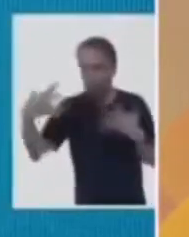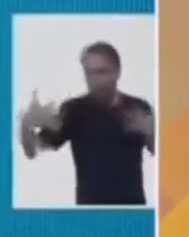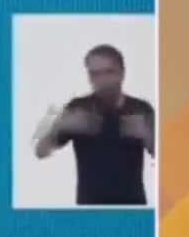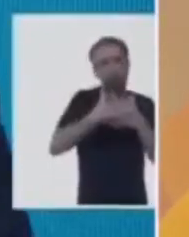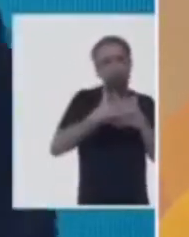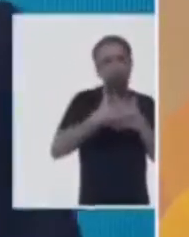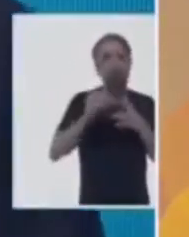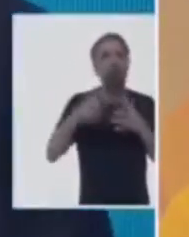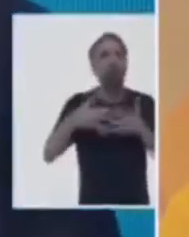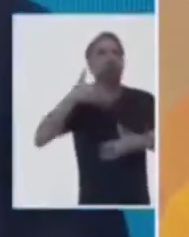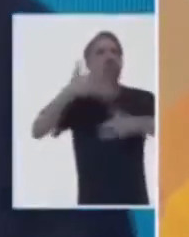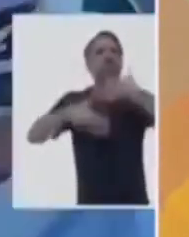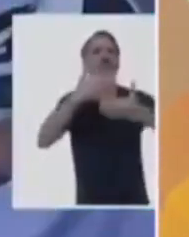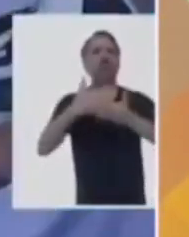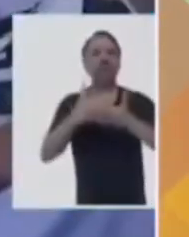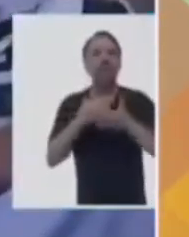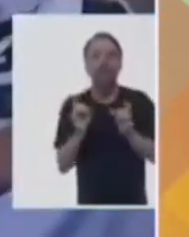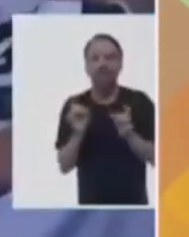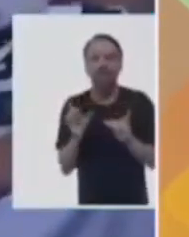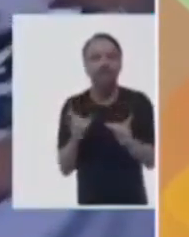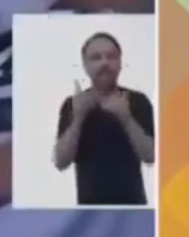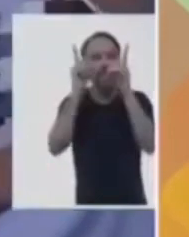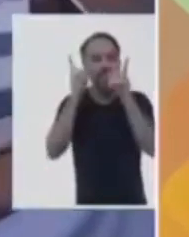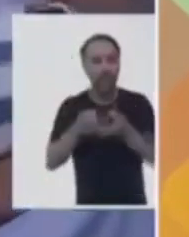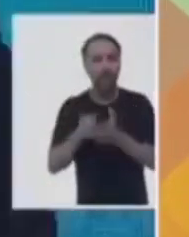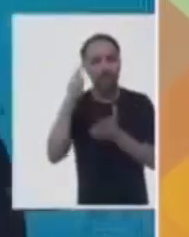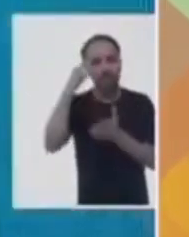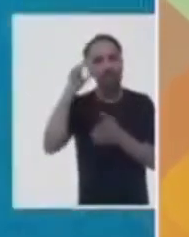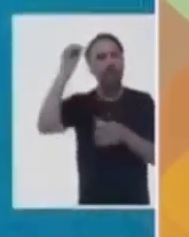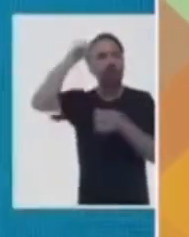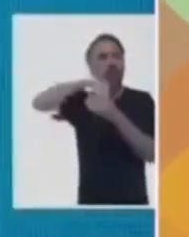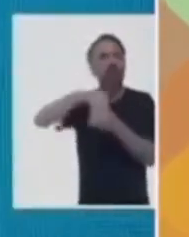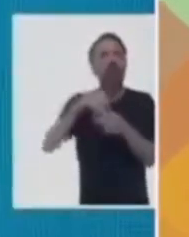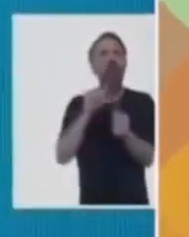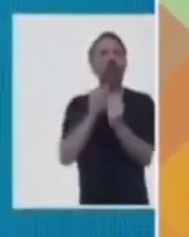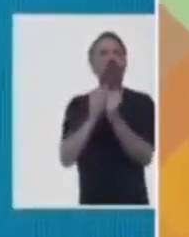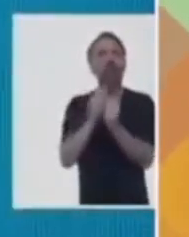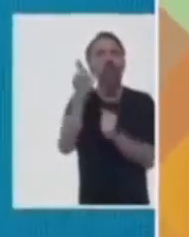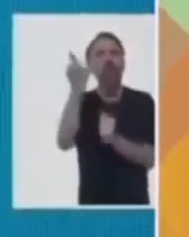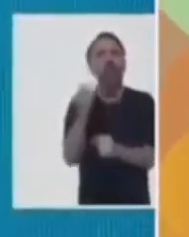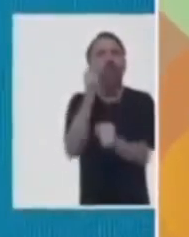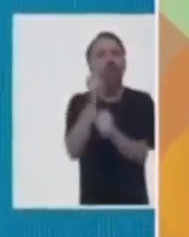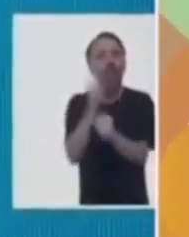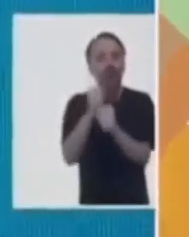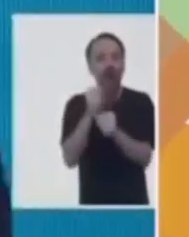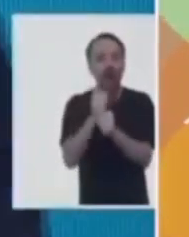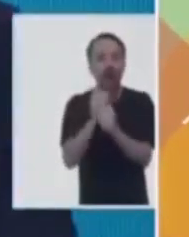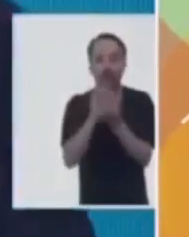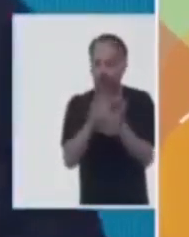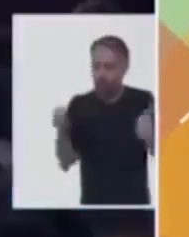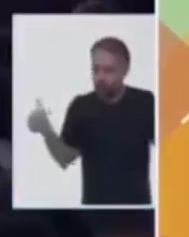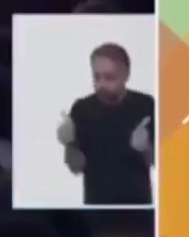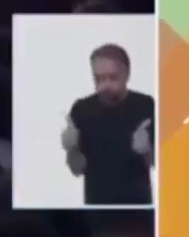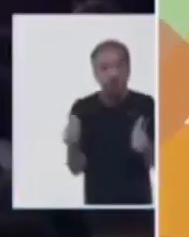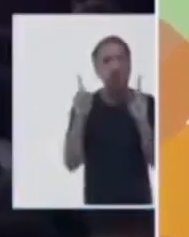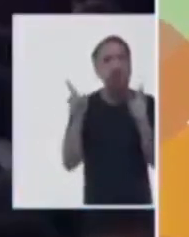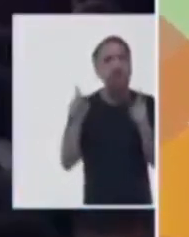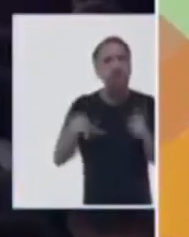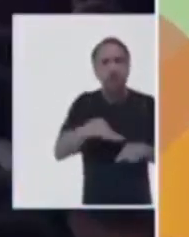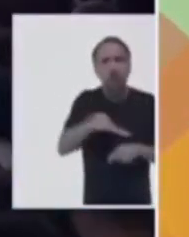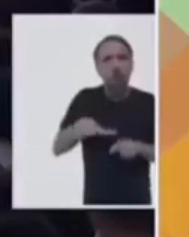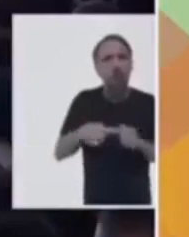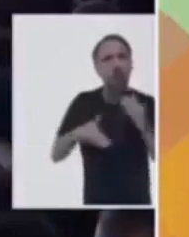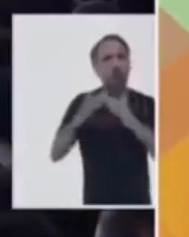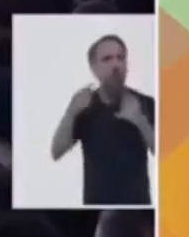periodo kirchnerista se llamó el Club de los Gobernadores, ya tiene, pues, está partido casi por la mitad en la Argentina. O sea, es un